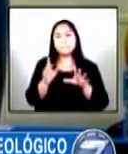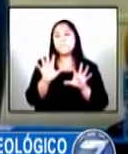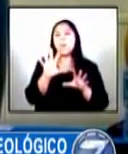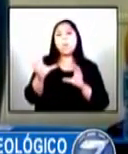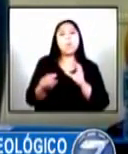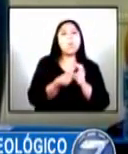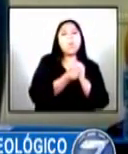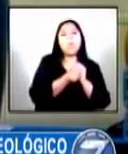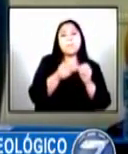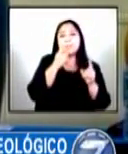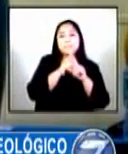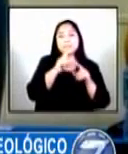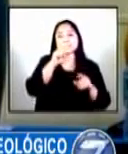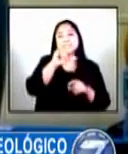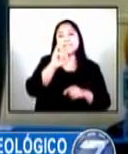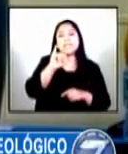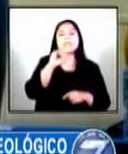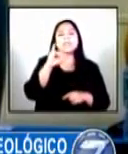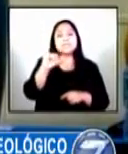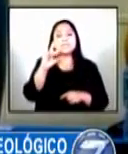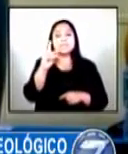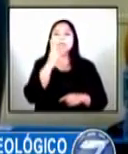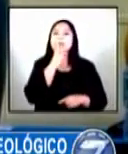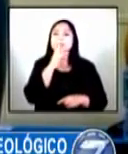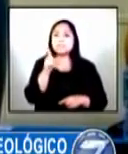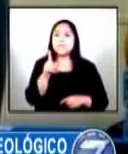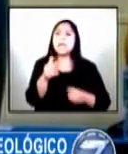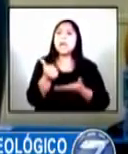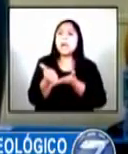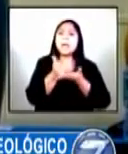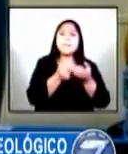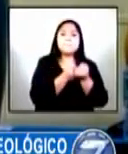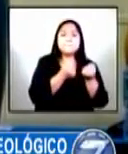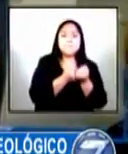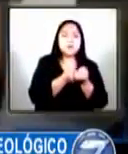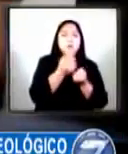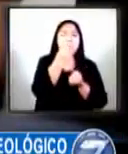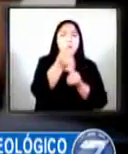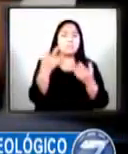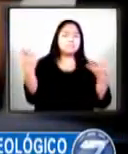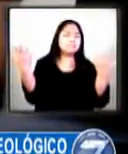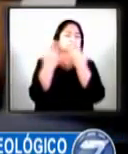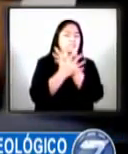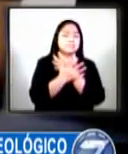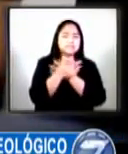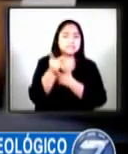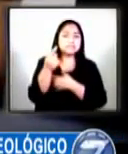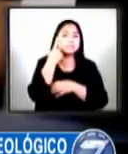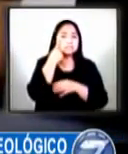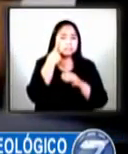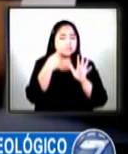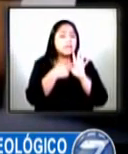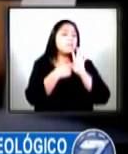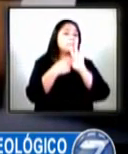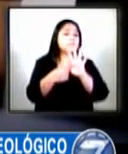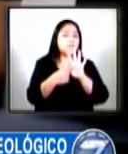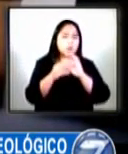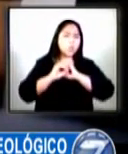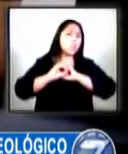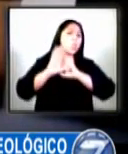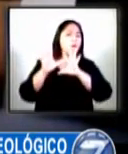de la CIDH. Este nuevo gravísimo error metodológico evidencia un claro